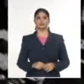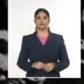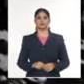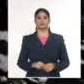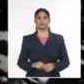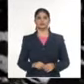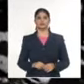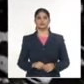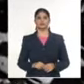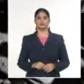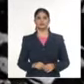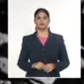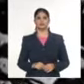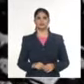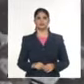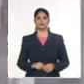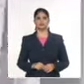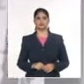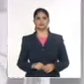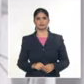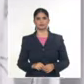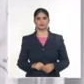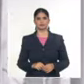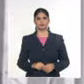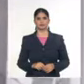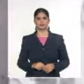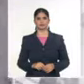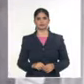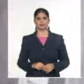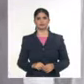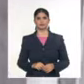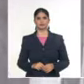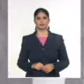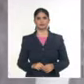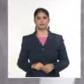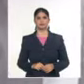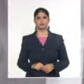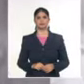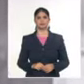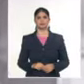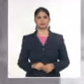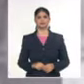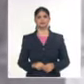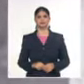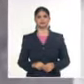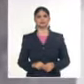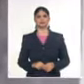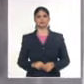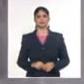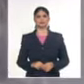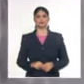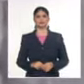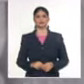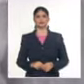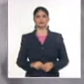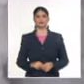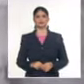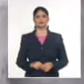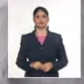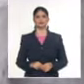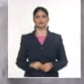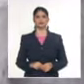yo, muchas razones a defender, difícil es el camino, pero